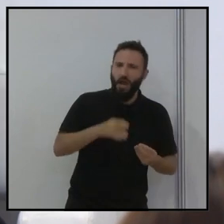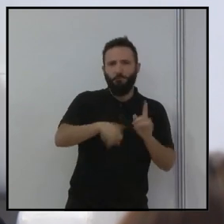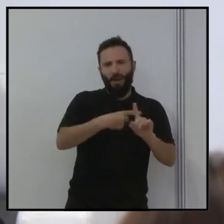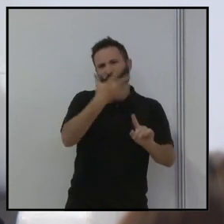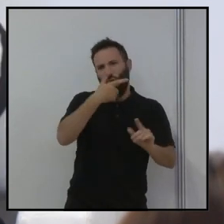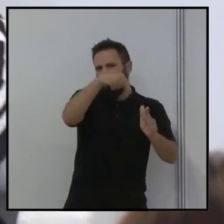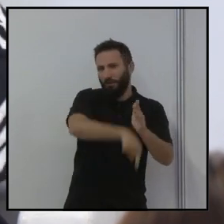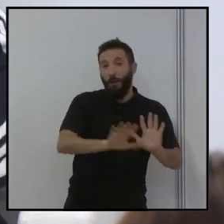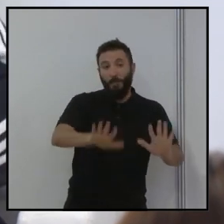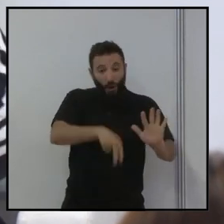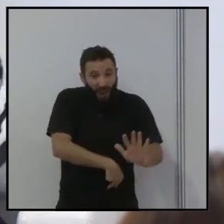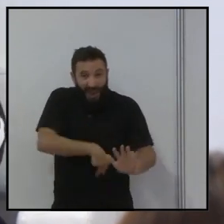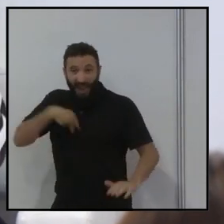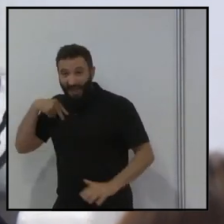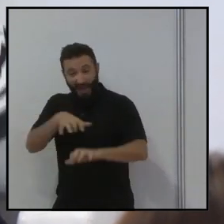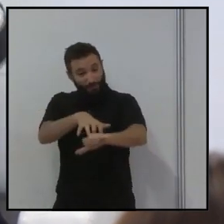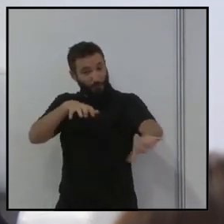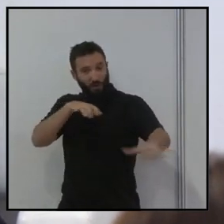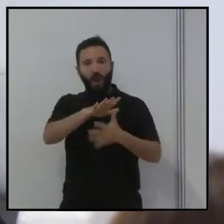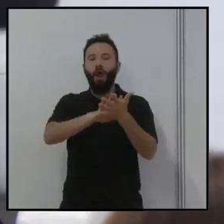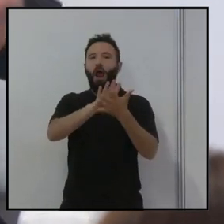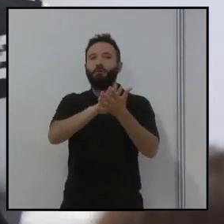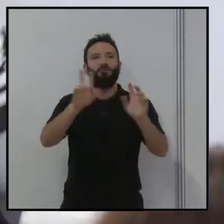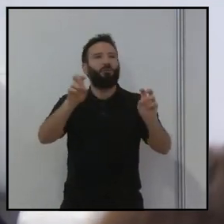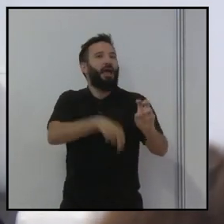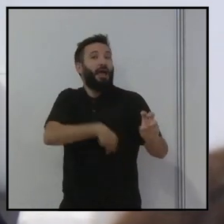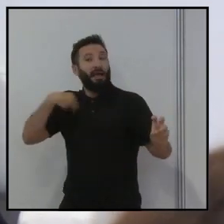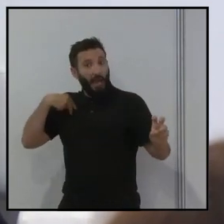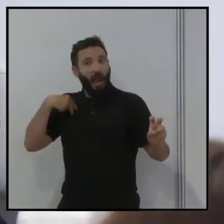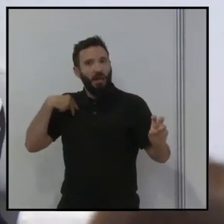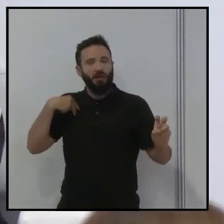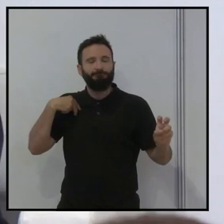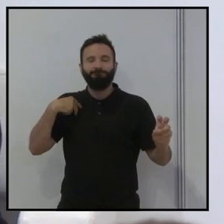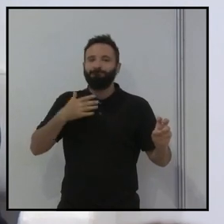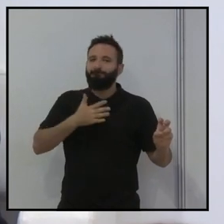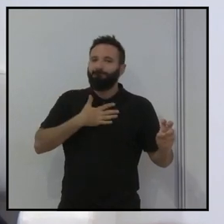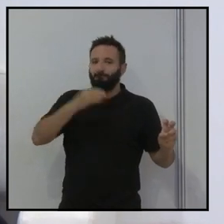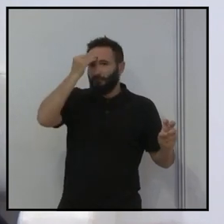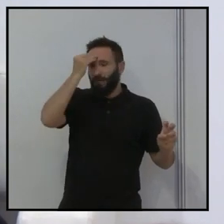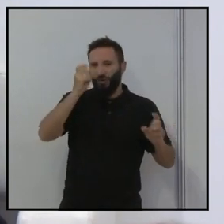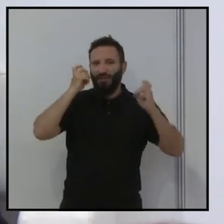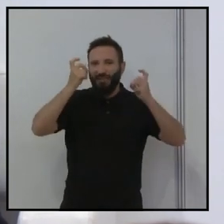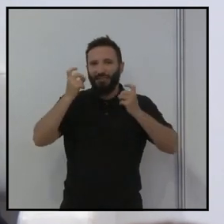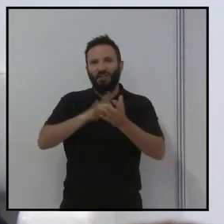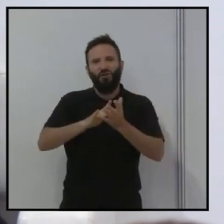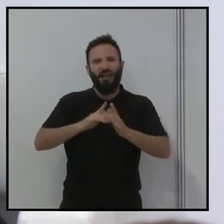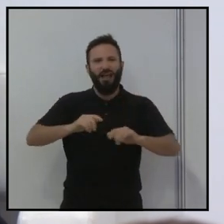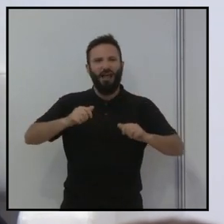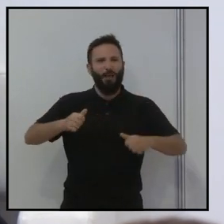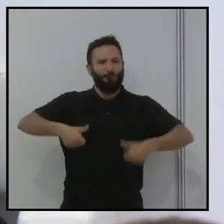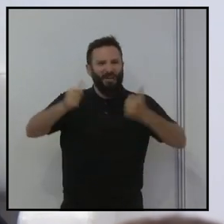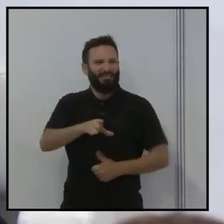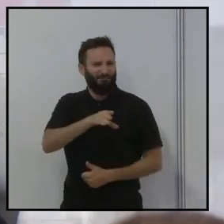Pero generalmente, cuando, si hablamos de los generalistas, creo que la intención es generar más ruido, más drama y